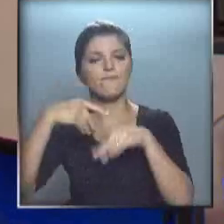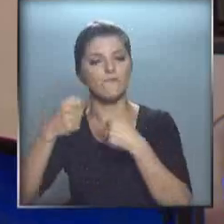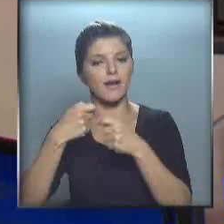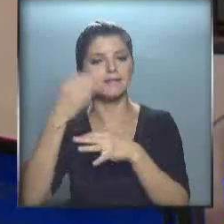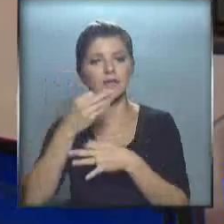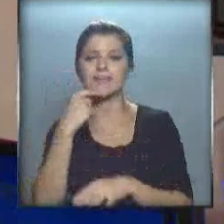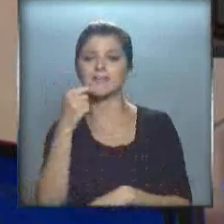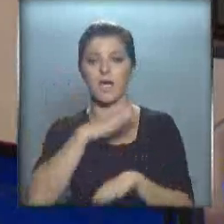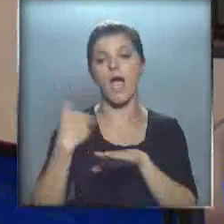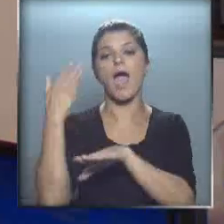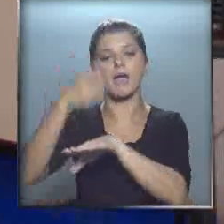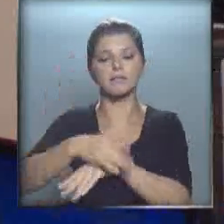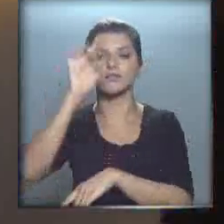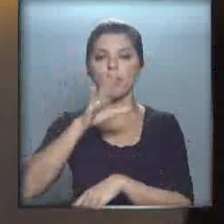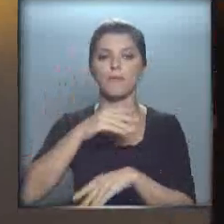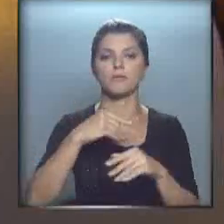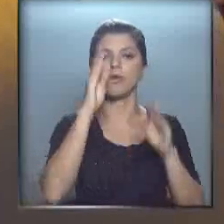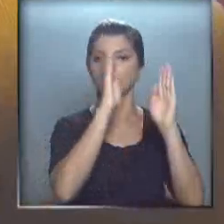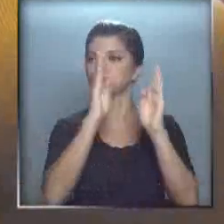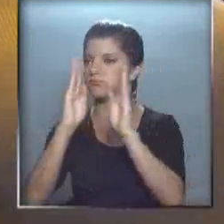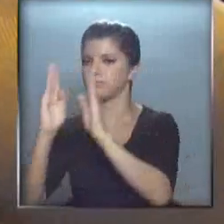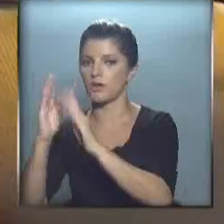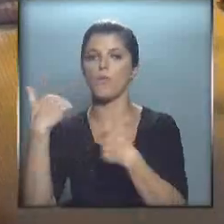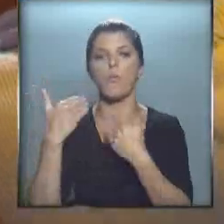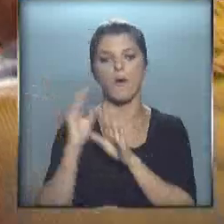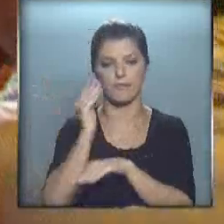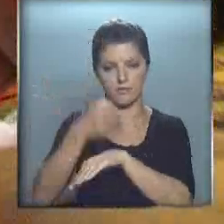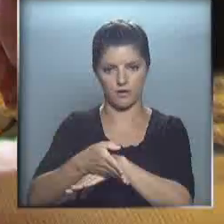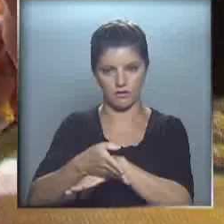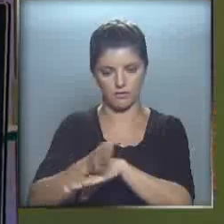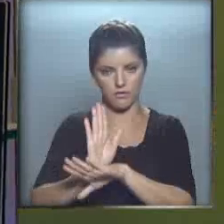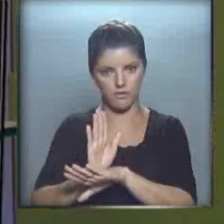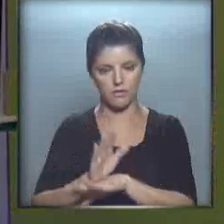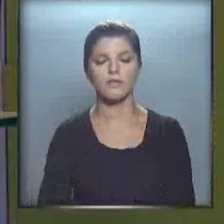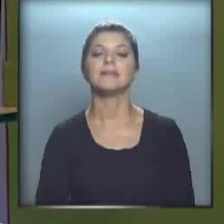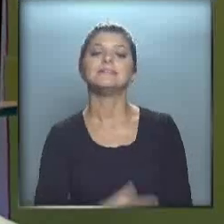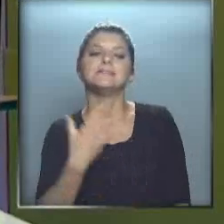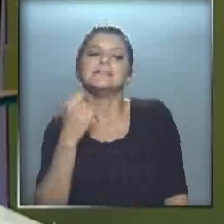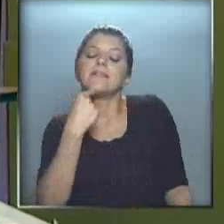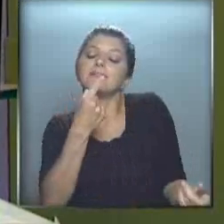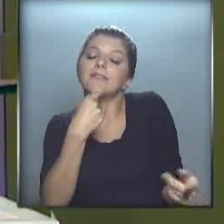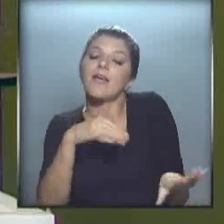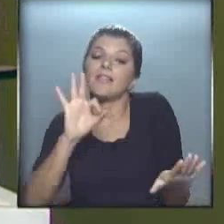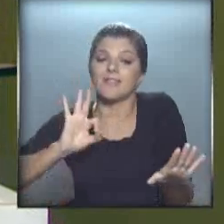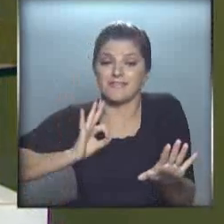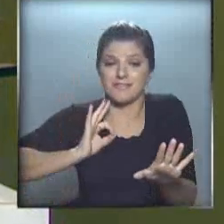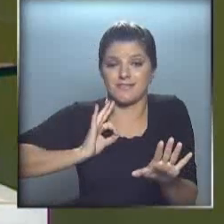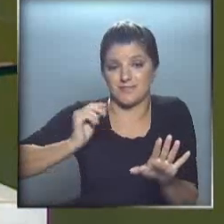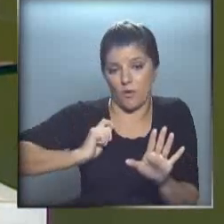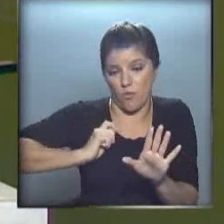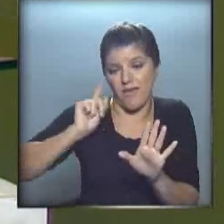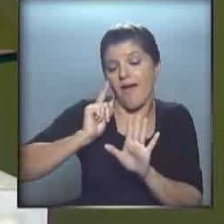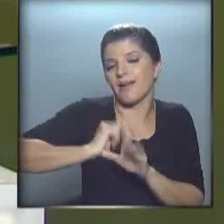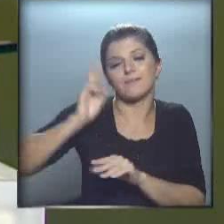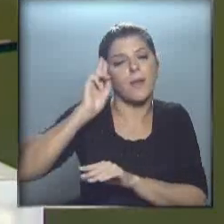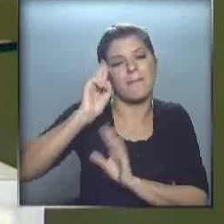va a entrar gente de y tal? Supuestamente está el seguridad está respetando las normas uh-huh. del establecimiento, ¿no? Sí.